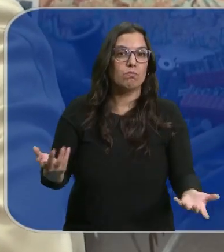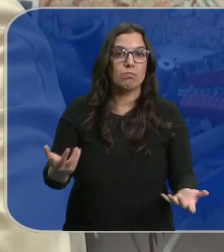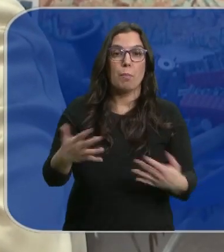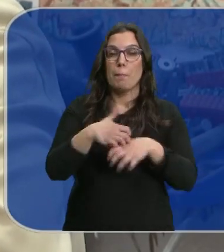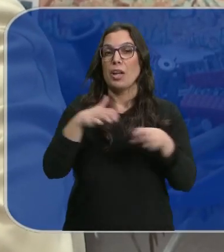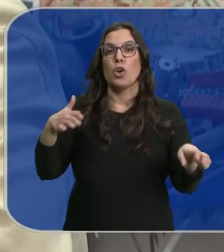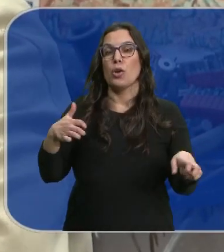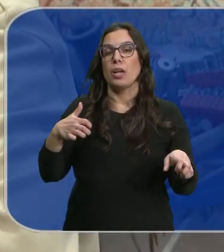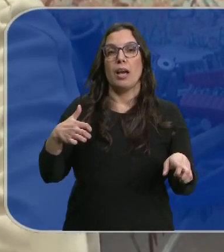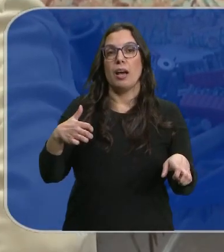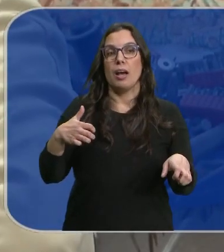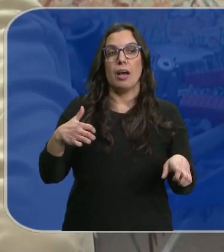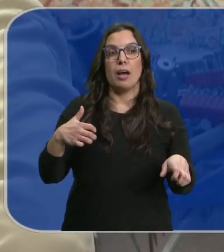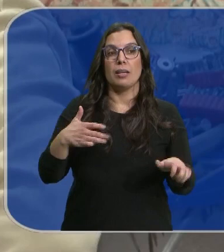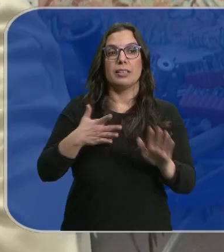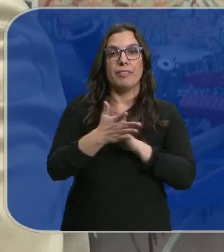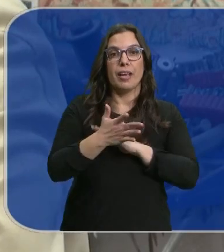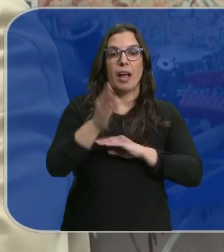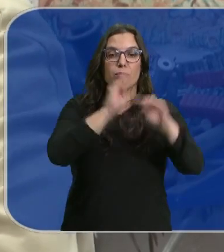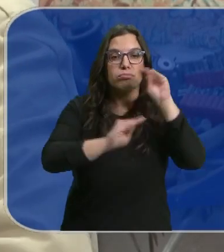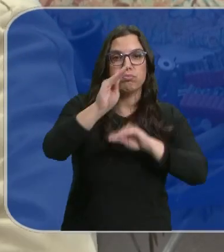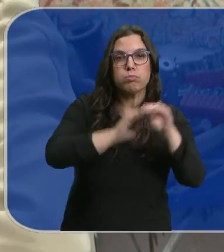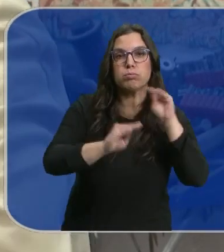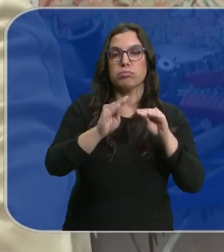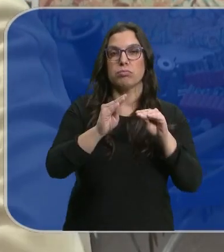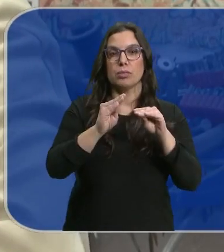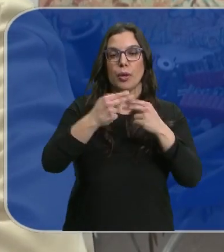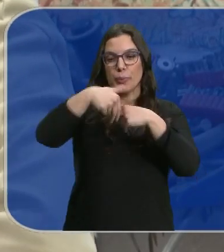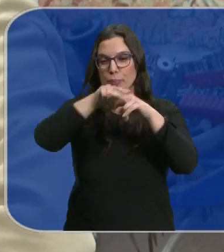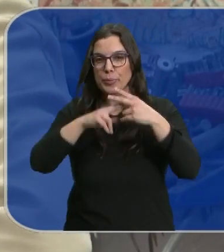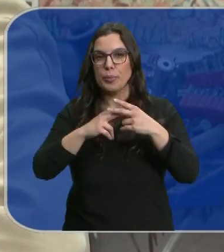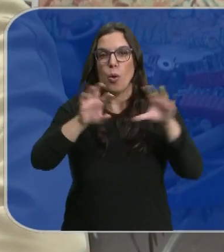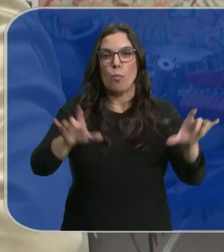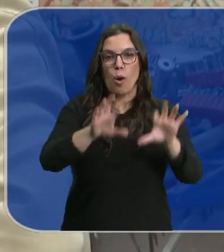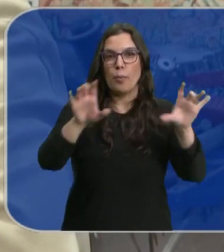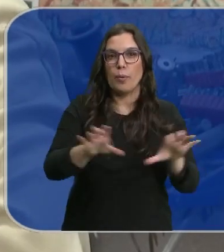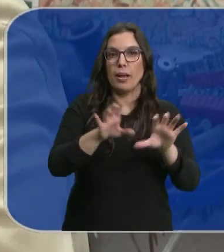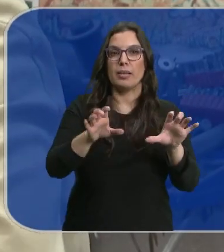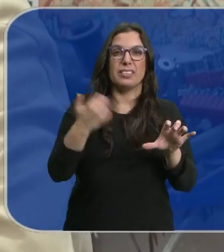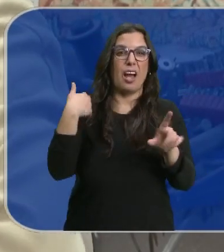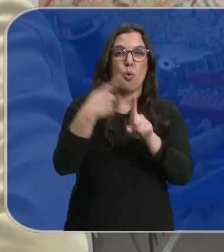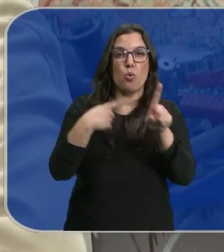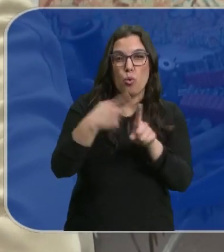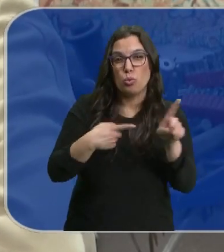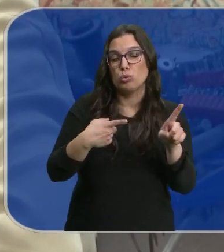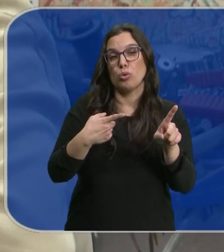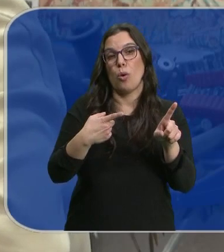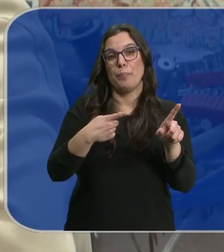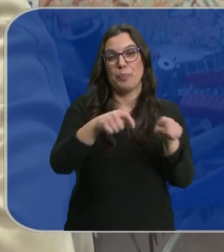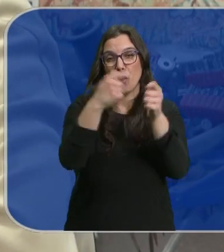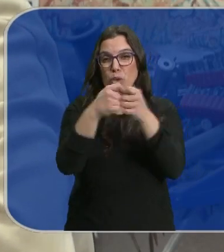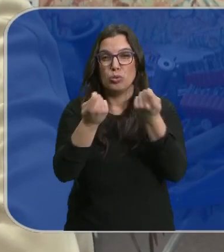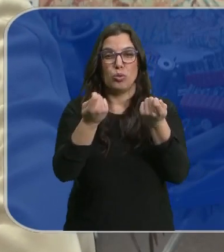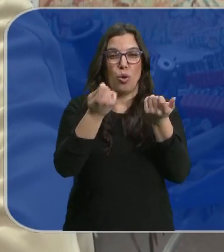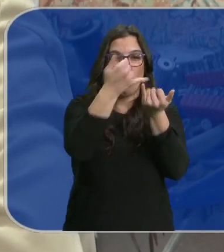de las veces, es reparar o recomponer muebles que ya por el uso en sí